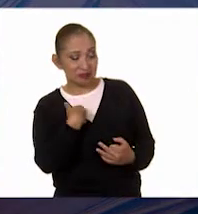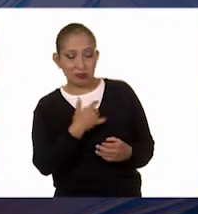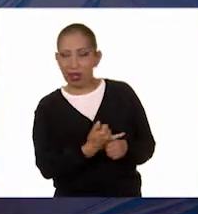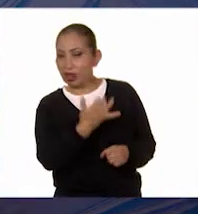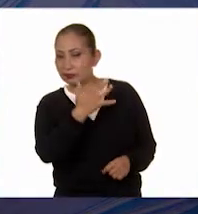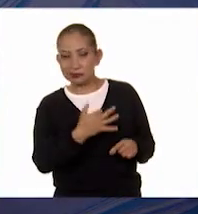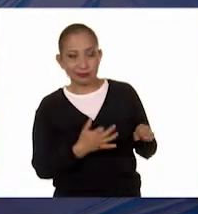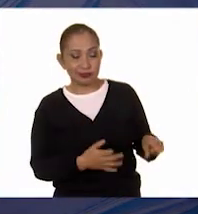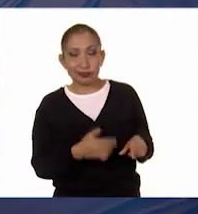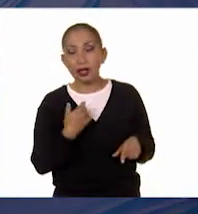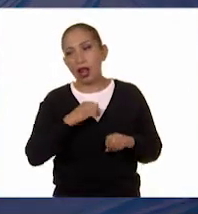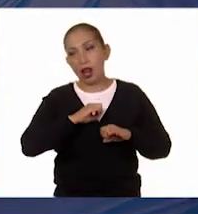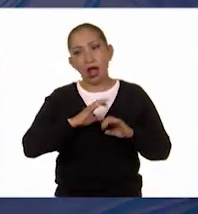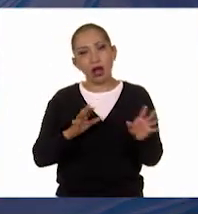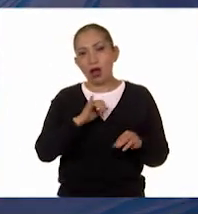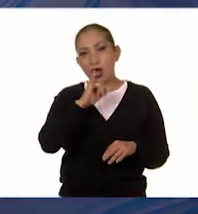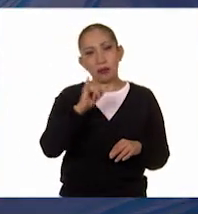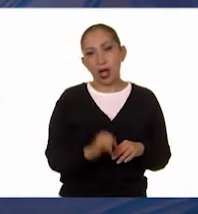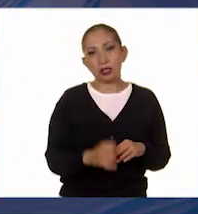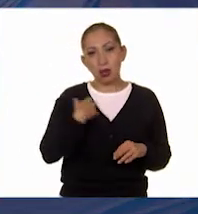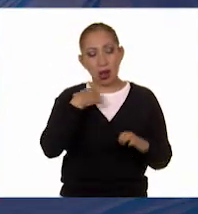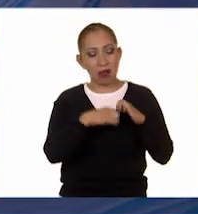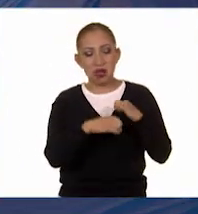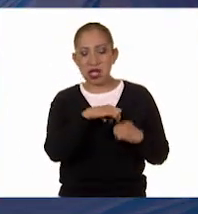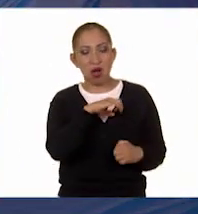estorbo, desde luego nunca un rival.